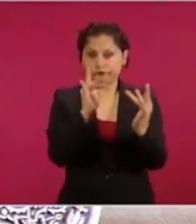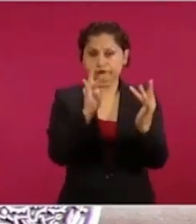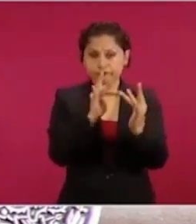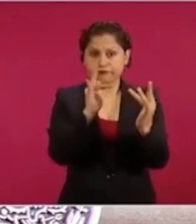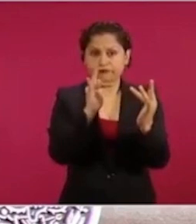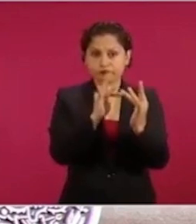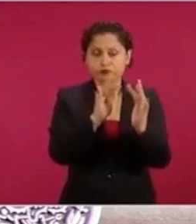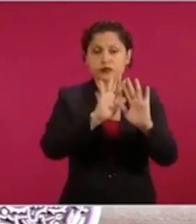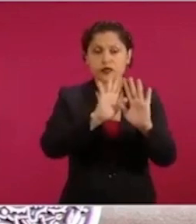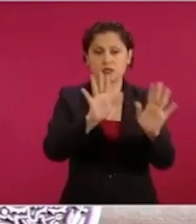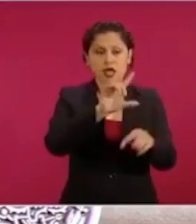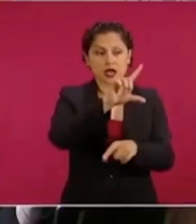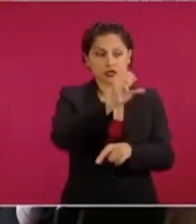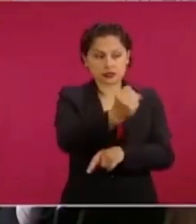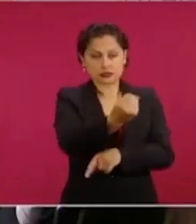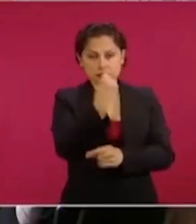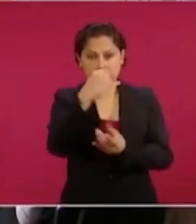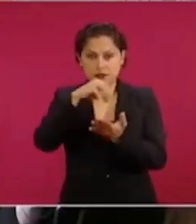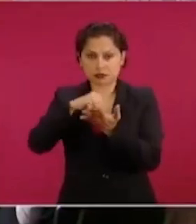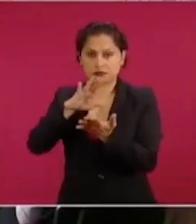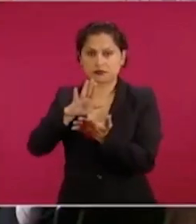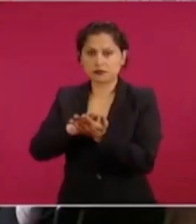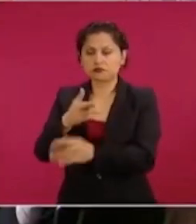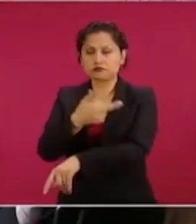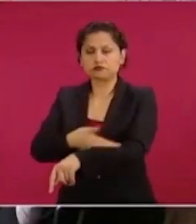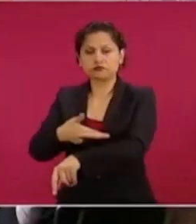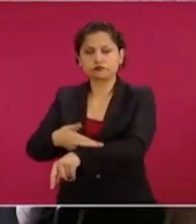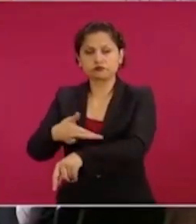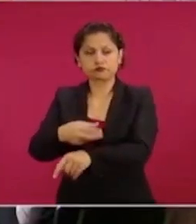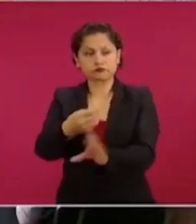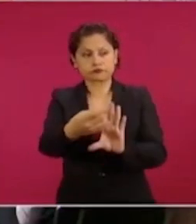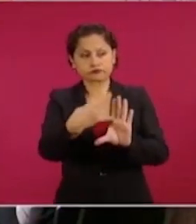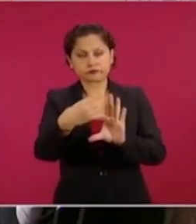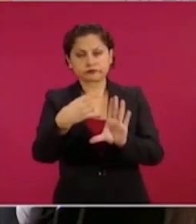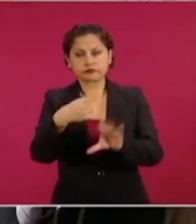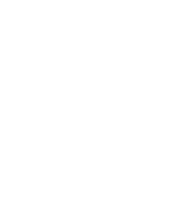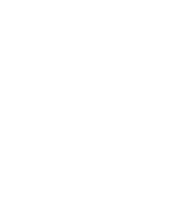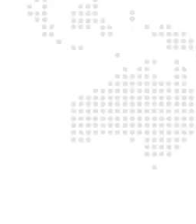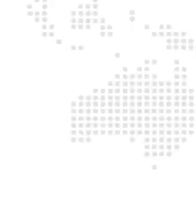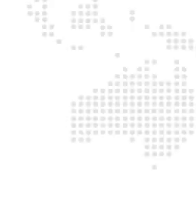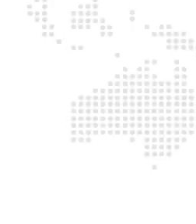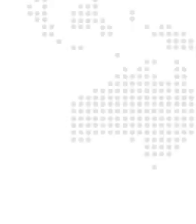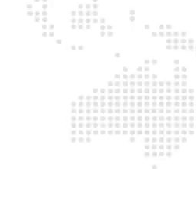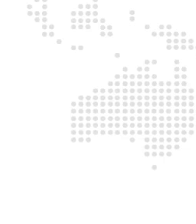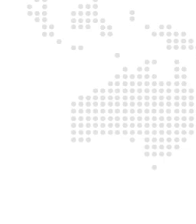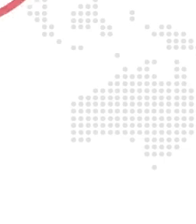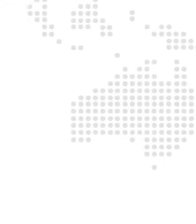notificarles que está depositado en su cuenta digital el dinero.